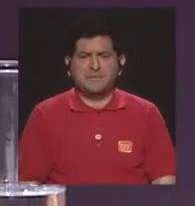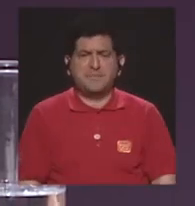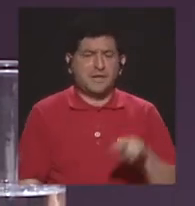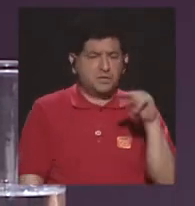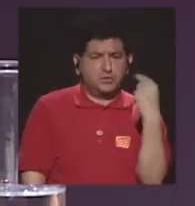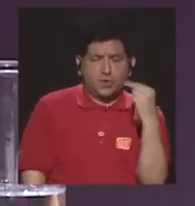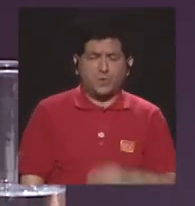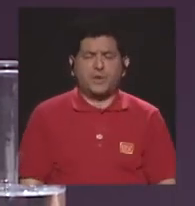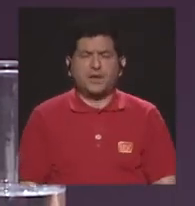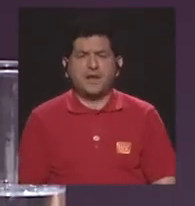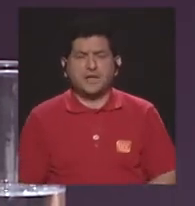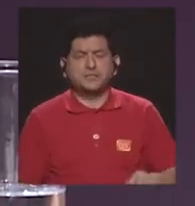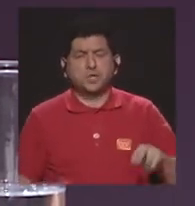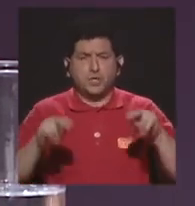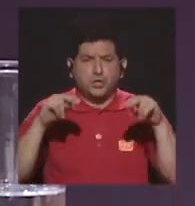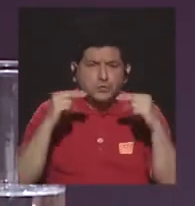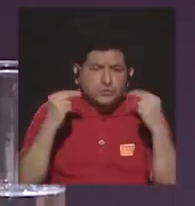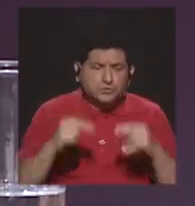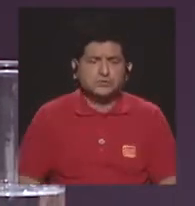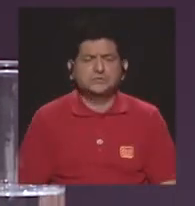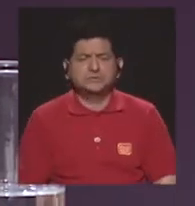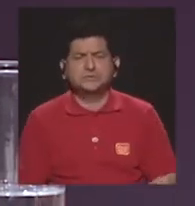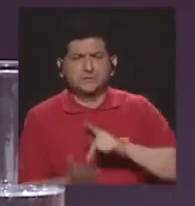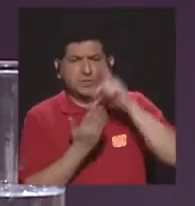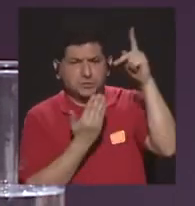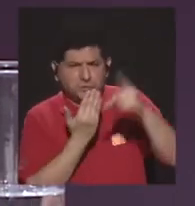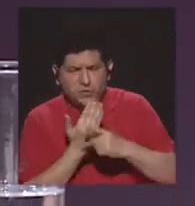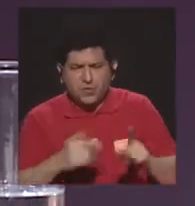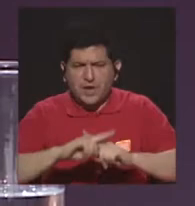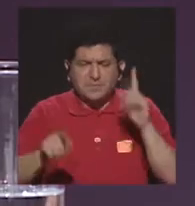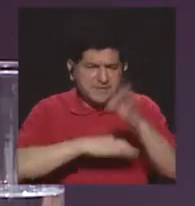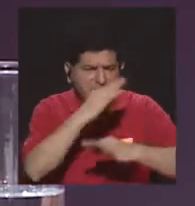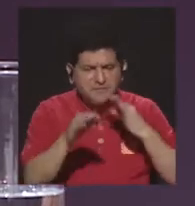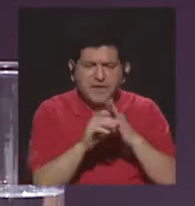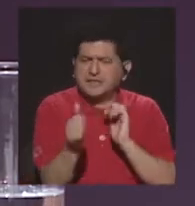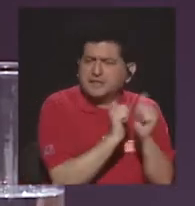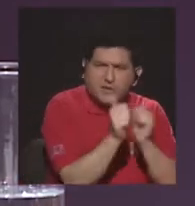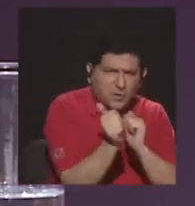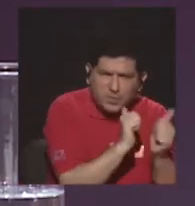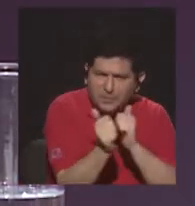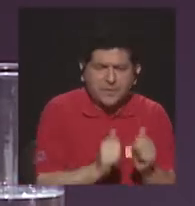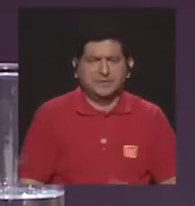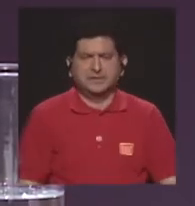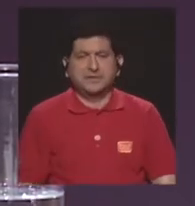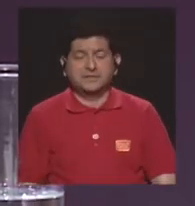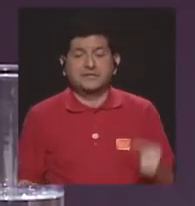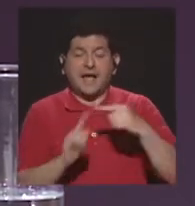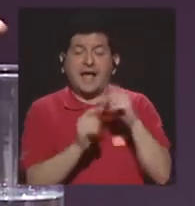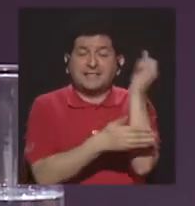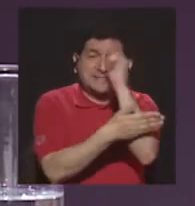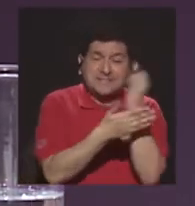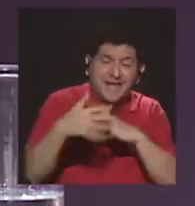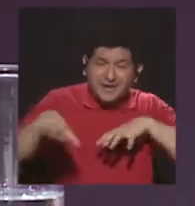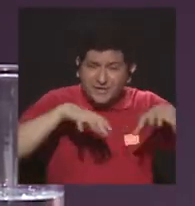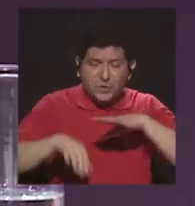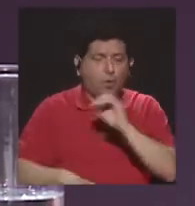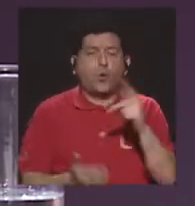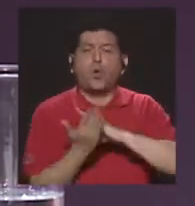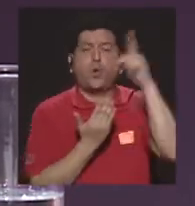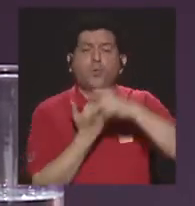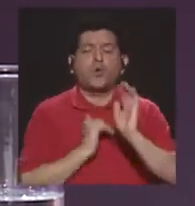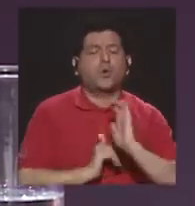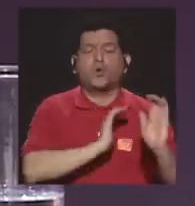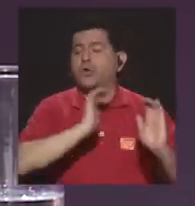de noticias, los programas de deporte, de revista, de concursos, incluso las caricaturas o, bueno, los programas